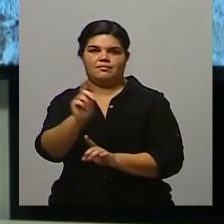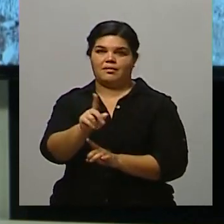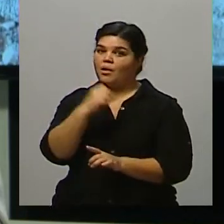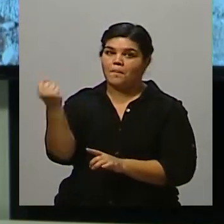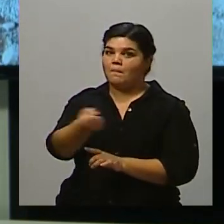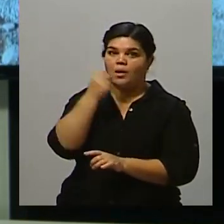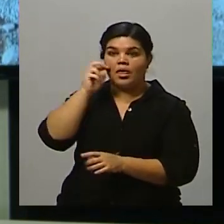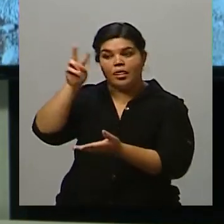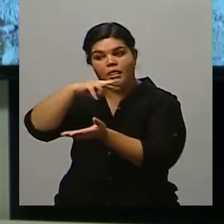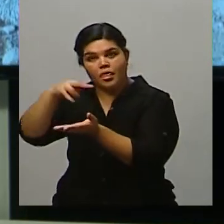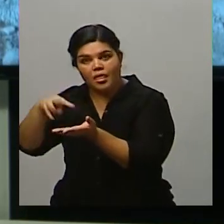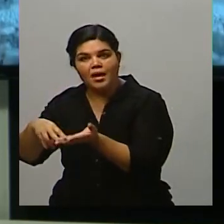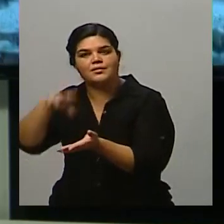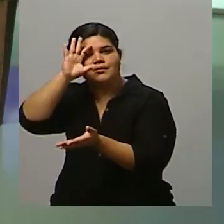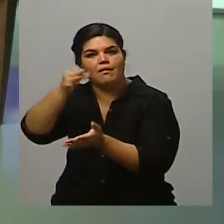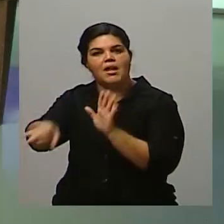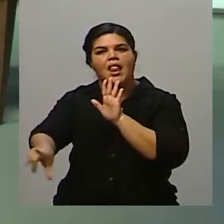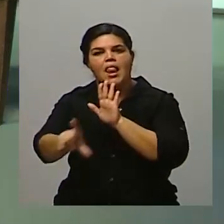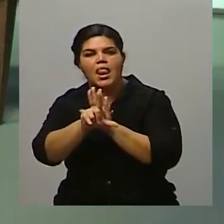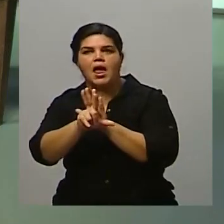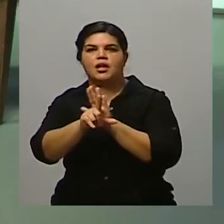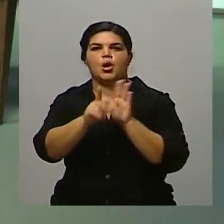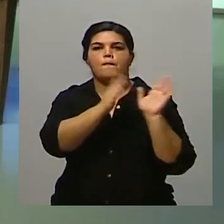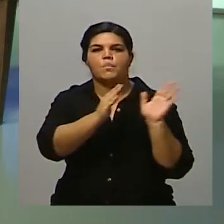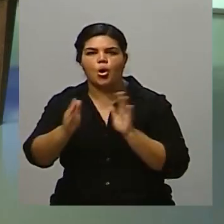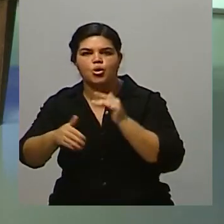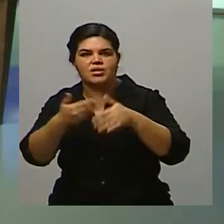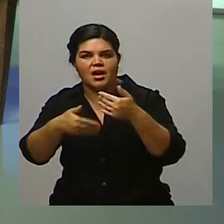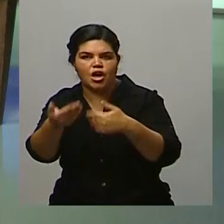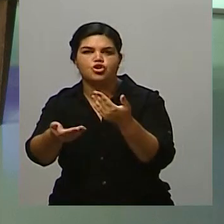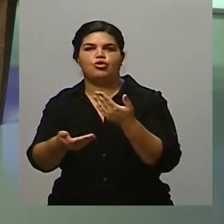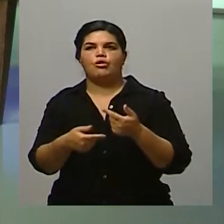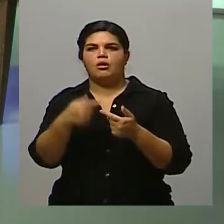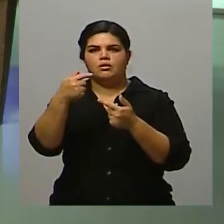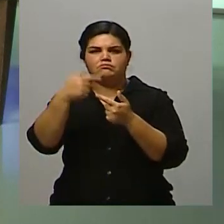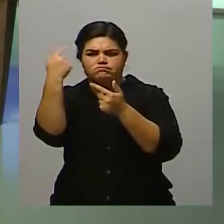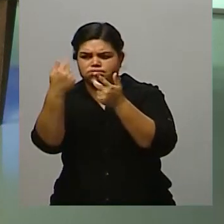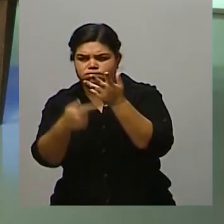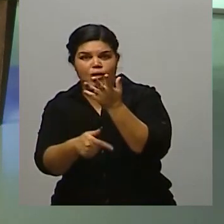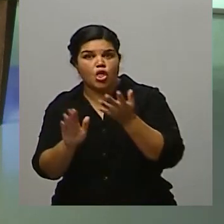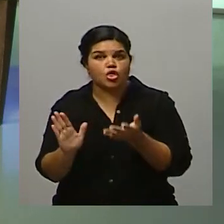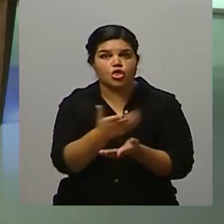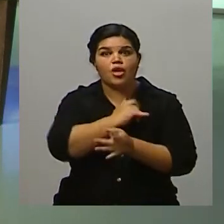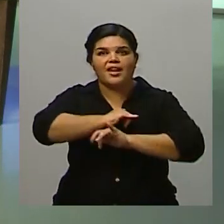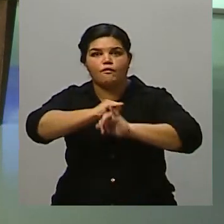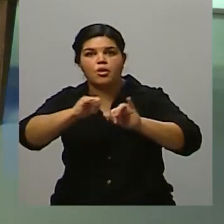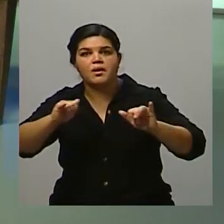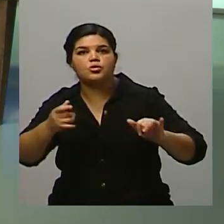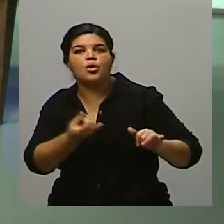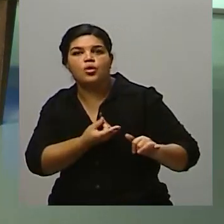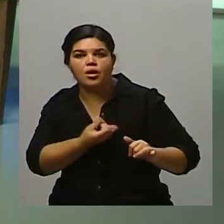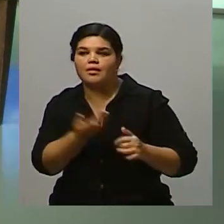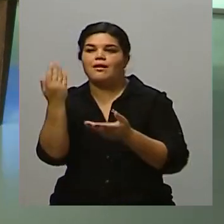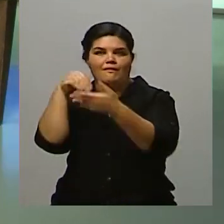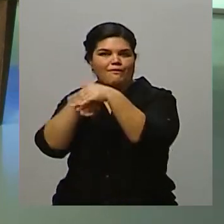pública. Es decir, todo el marco normativo, procedimental, institucional, que está, en el cual se encuentra, valga la redundancia, enmarcado ese banco de